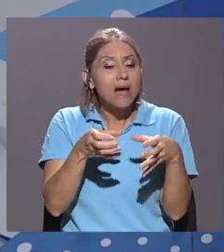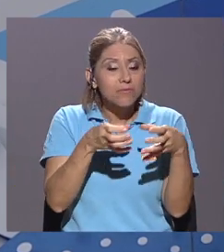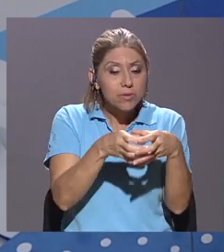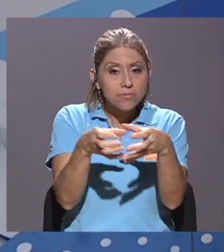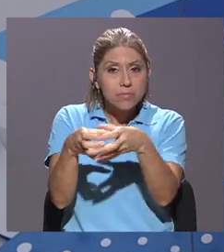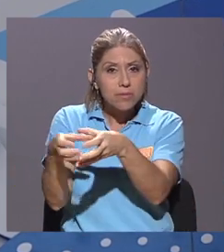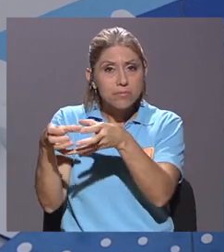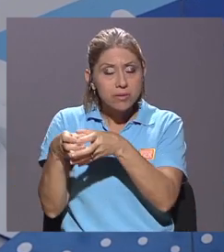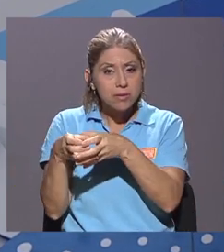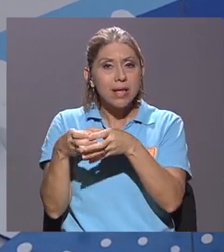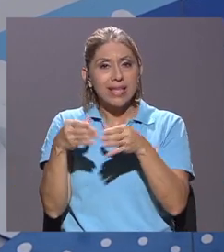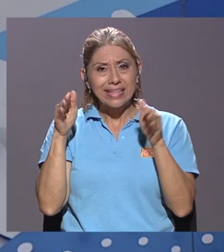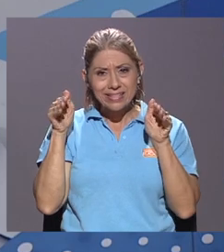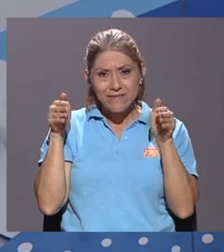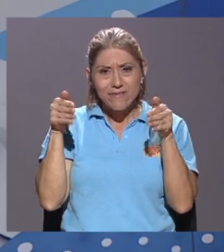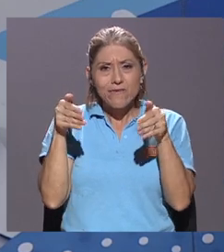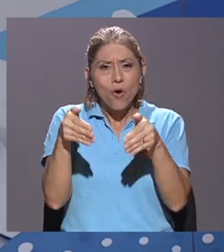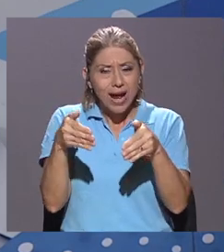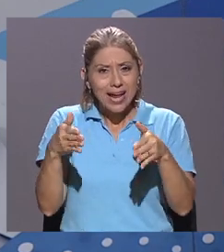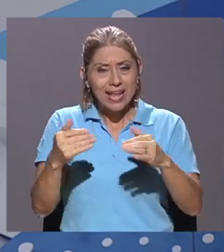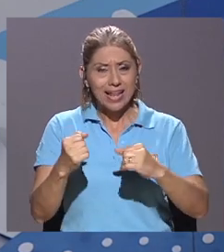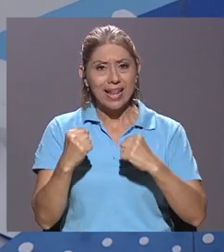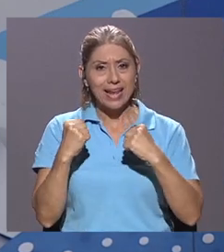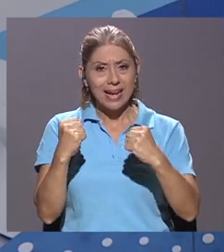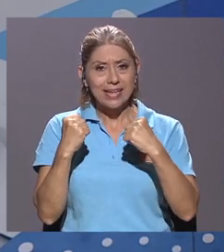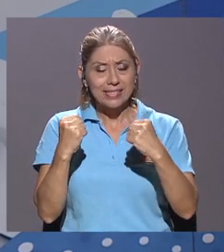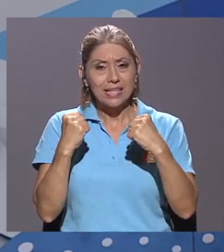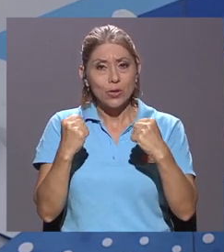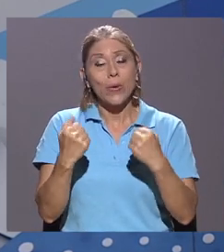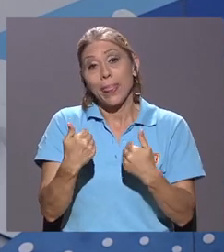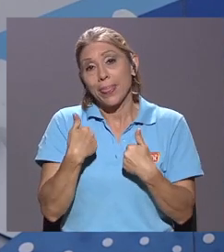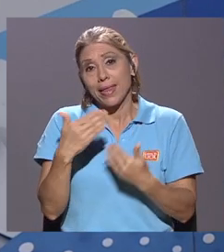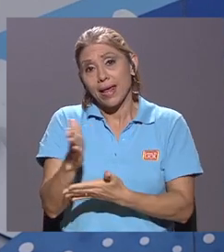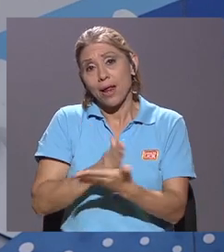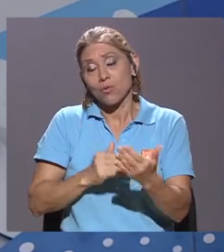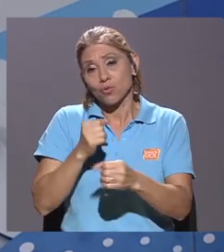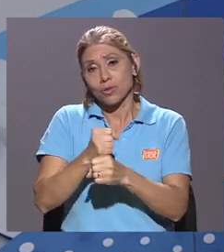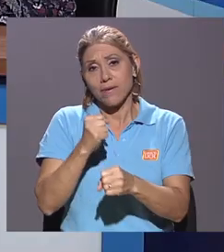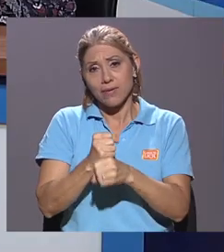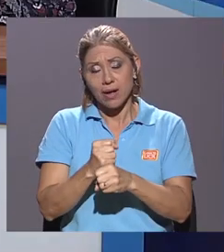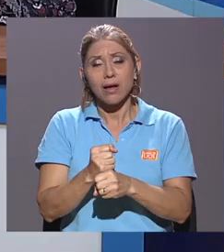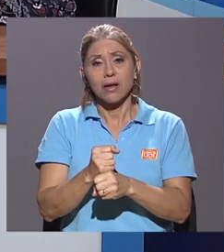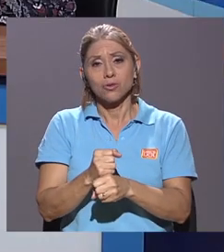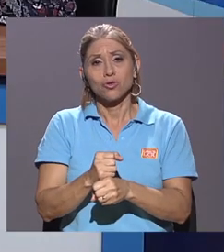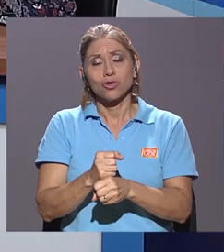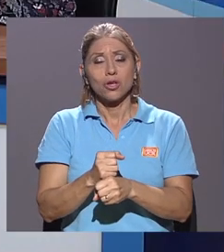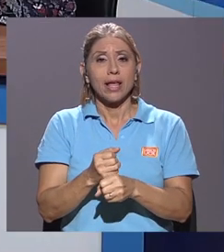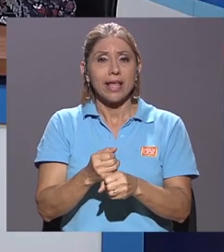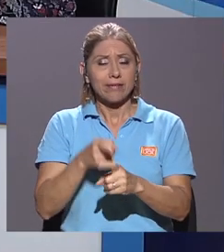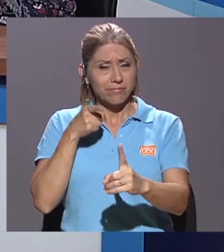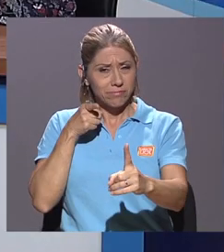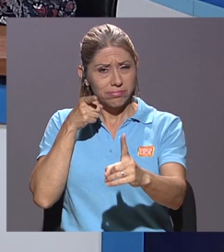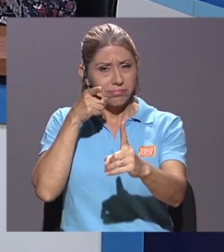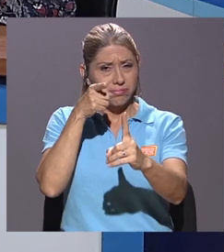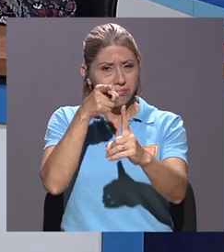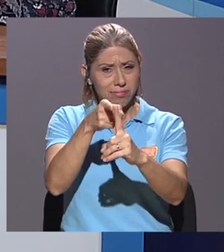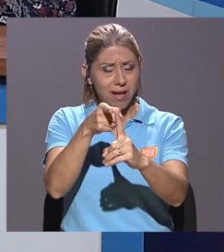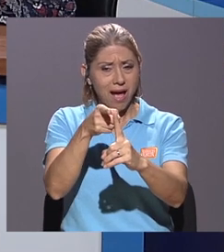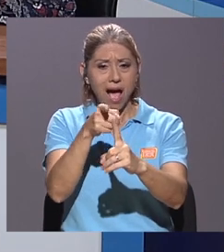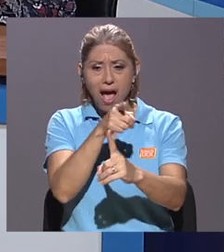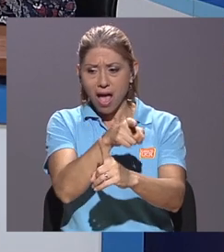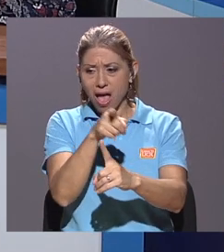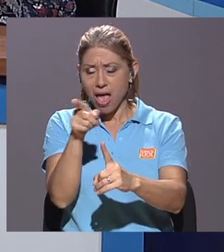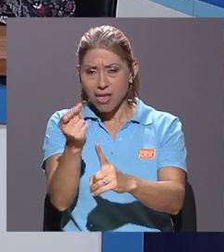enfocan en el efecto también del ejercicio y tienen algunos trabajos lo que entiendo dirigidos a entender esa relación y a